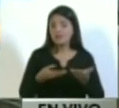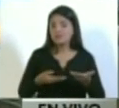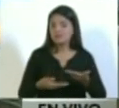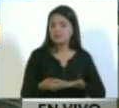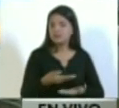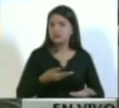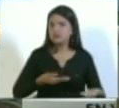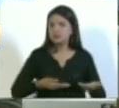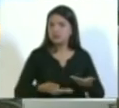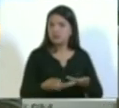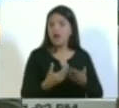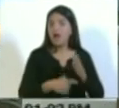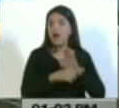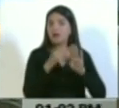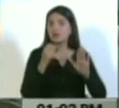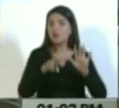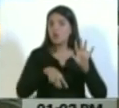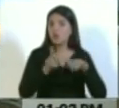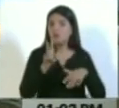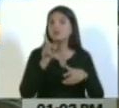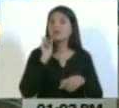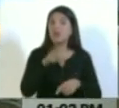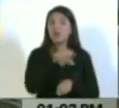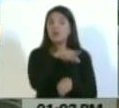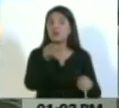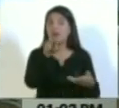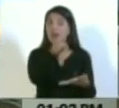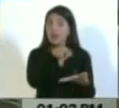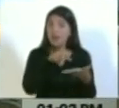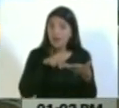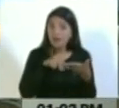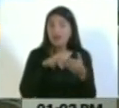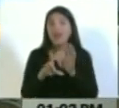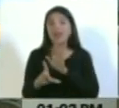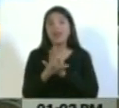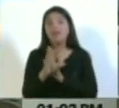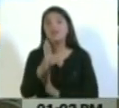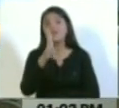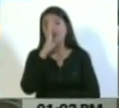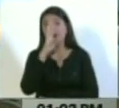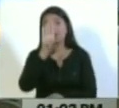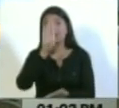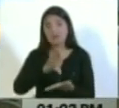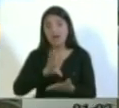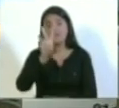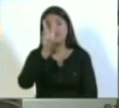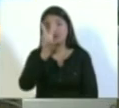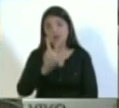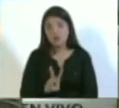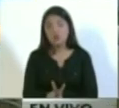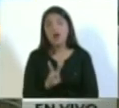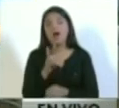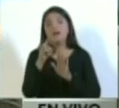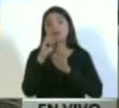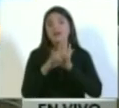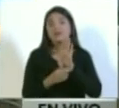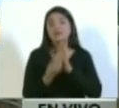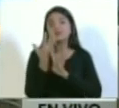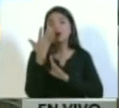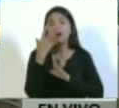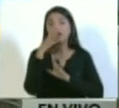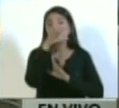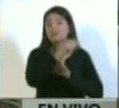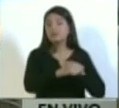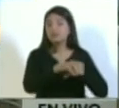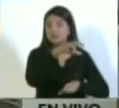ilícitos. Artículo número 12, léalo. Ley de bancos del Banco Central, resolución de declaración de